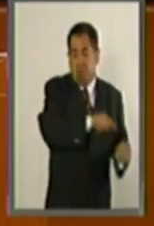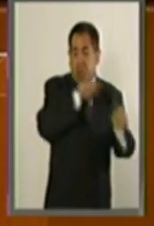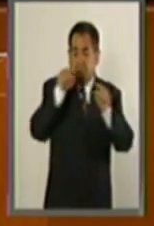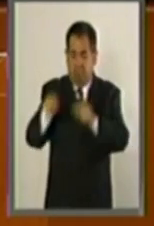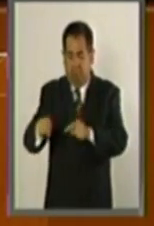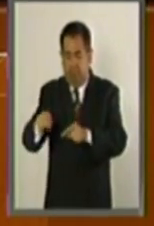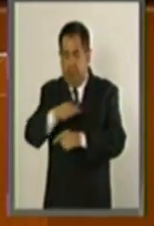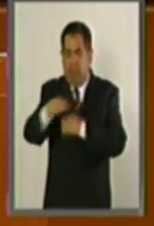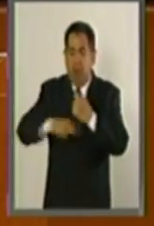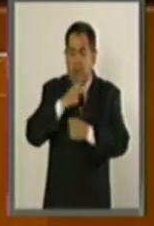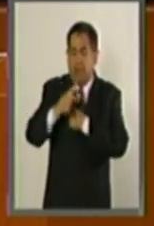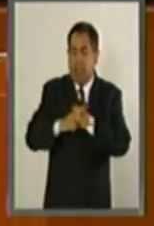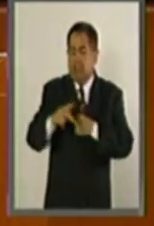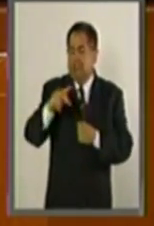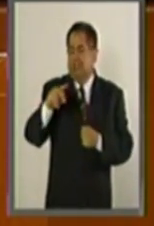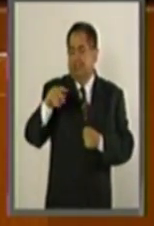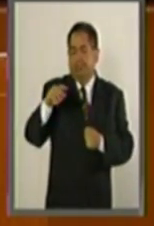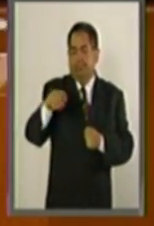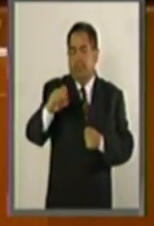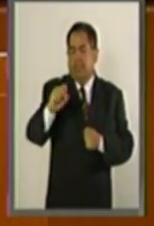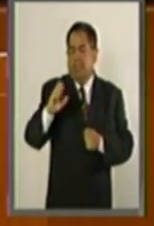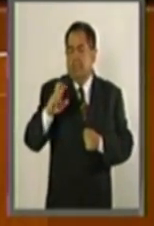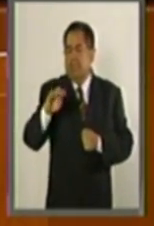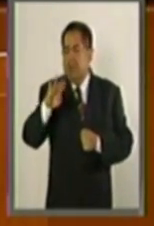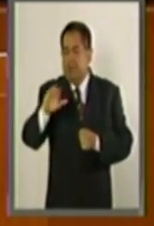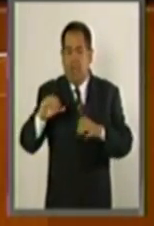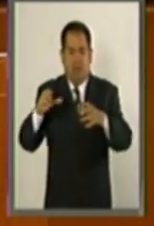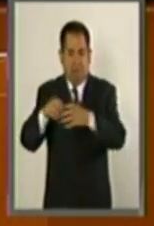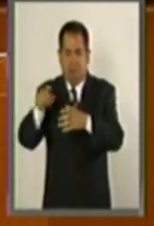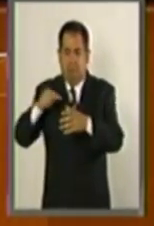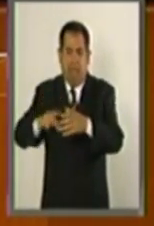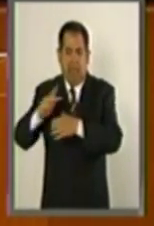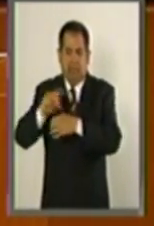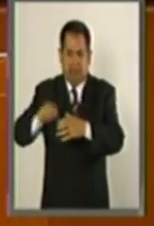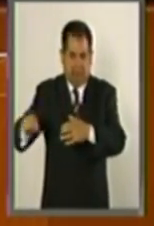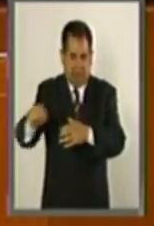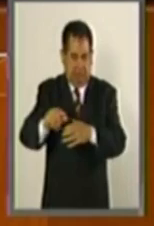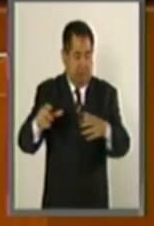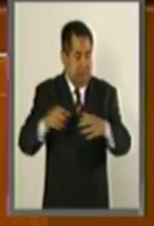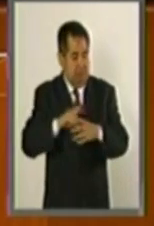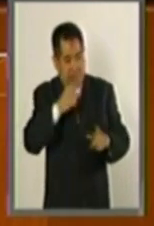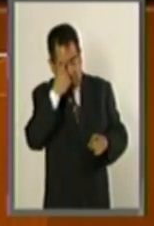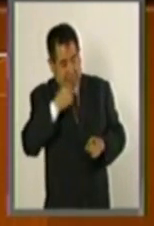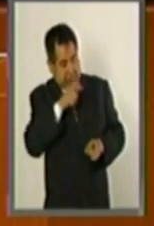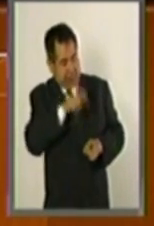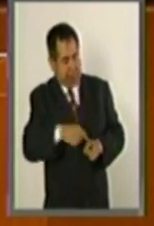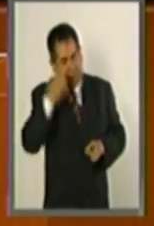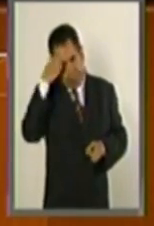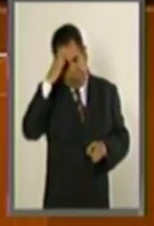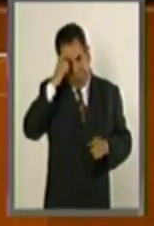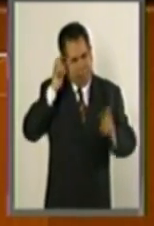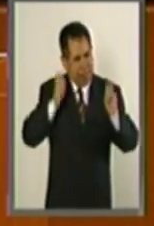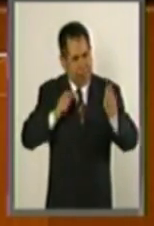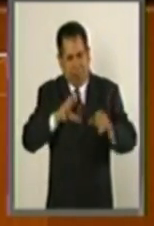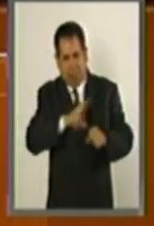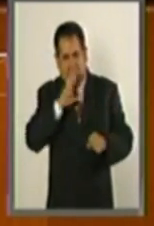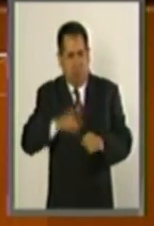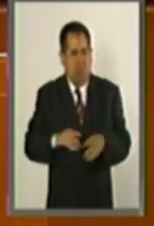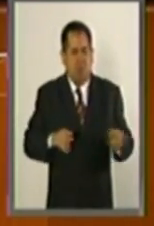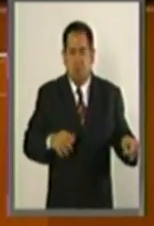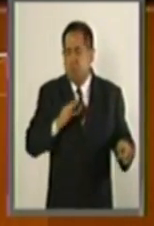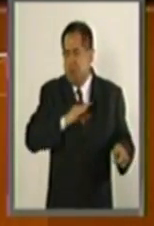Bosnia y Herzegovina, Montenegro y Macedonia. El perfil y la experiencia de Marco Antonio García Blanco